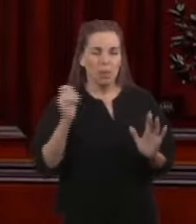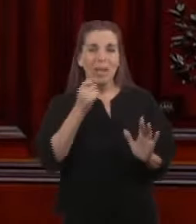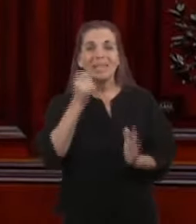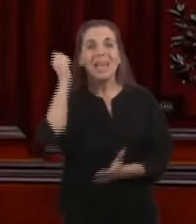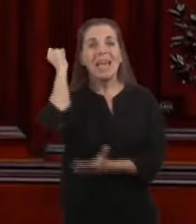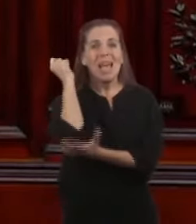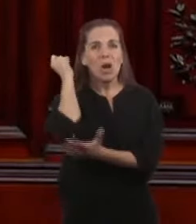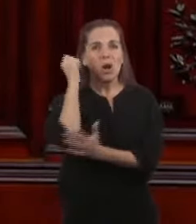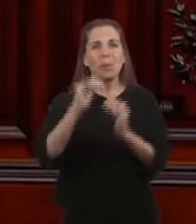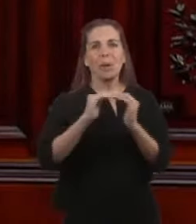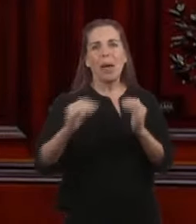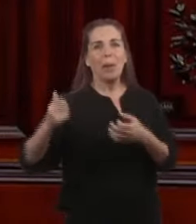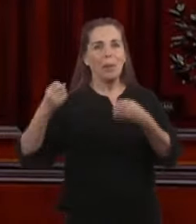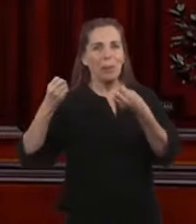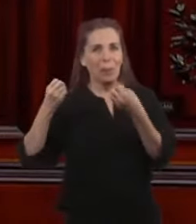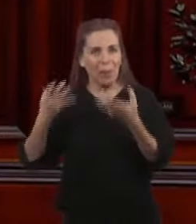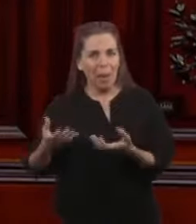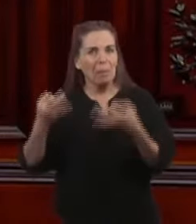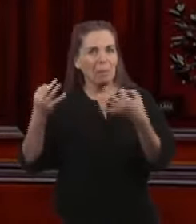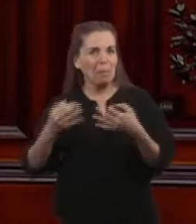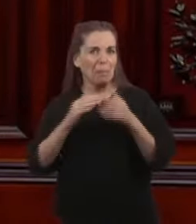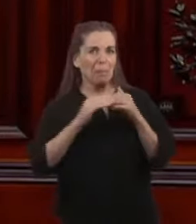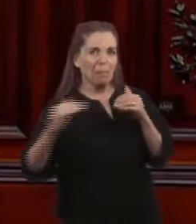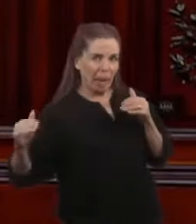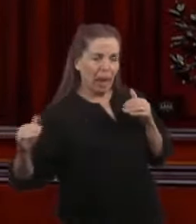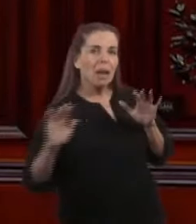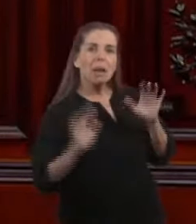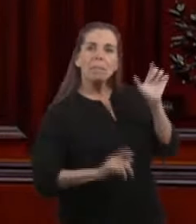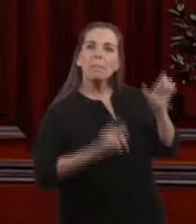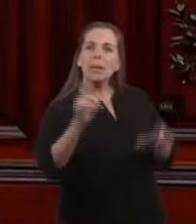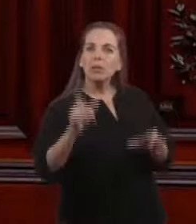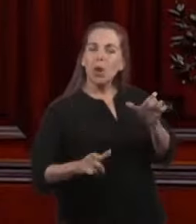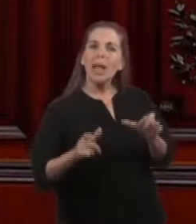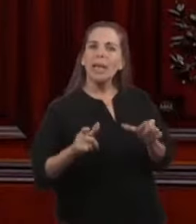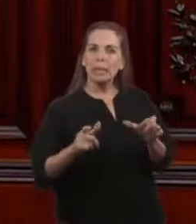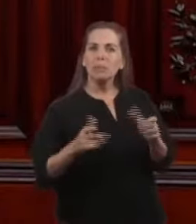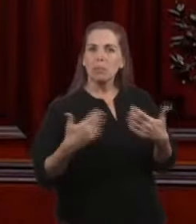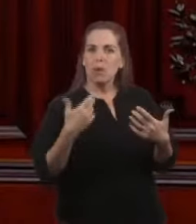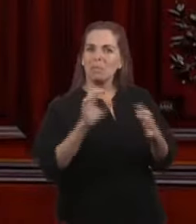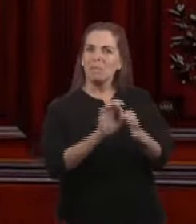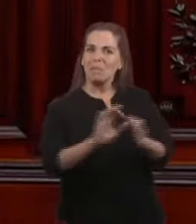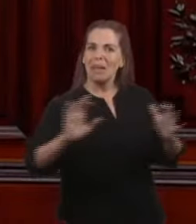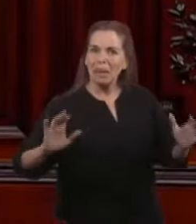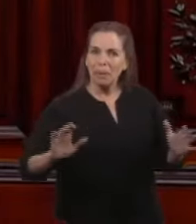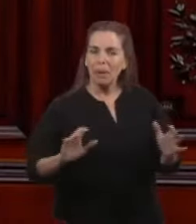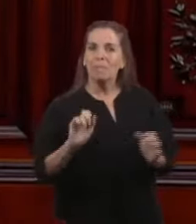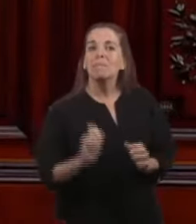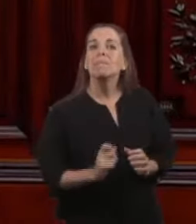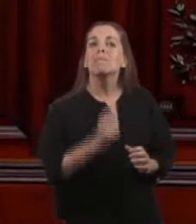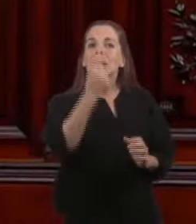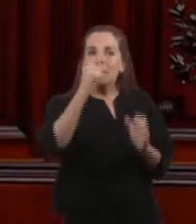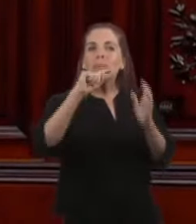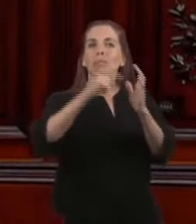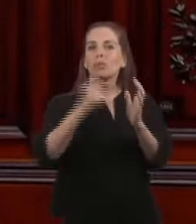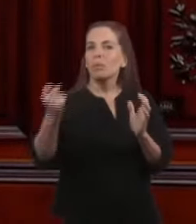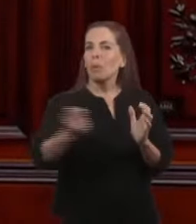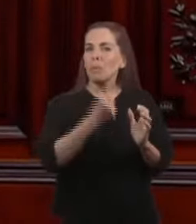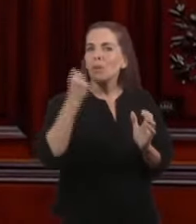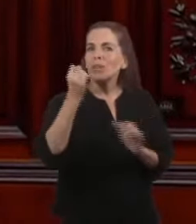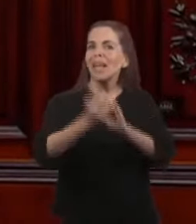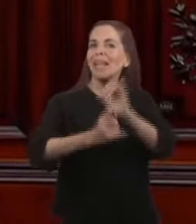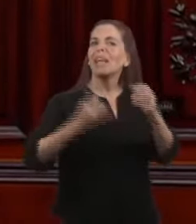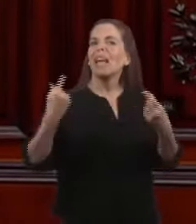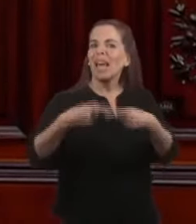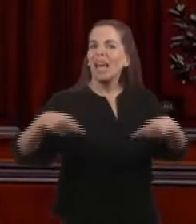sana las personas pueden ejercer verdaderamente su libertad bueno la primera y primordial de estas definiciones es